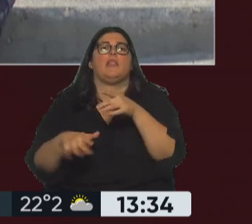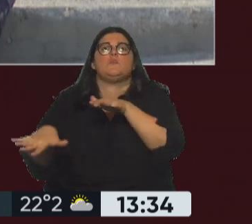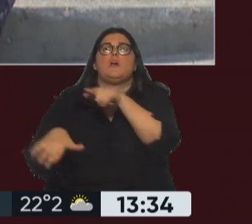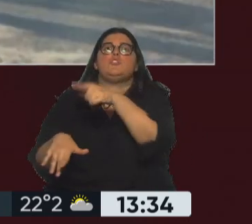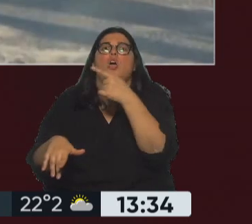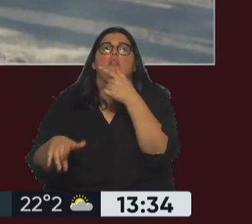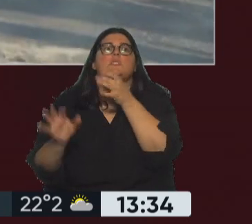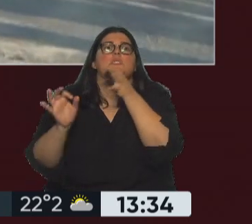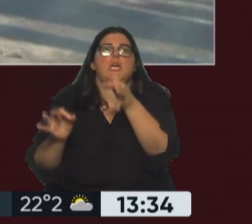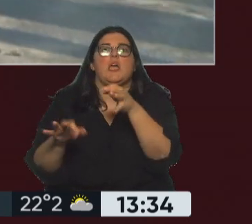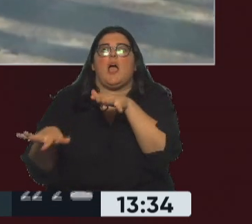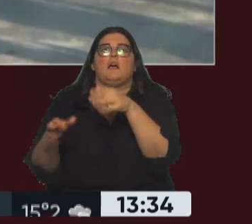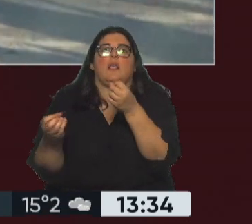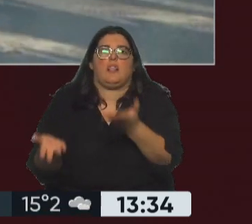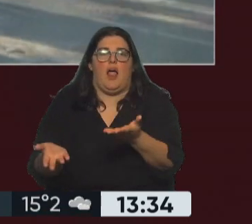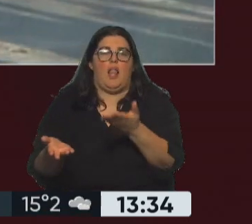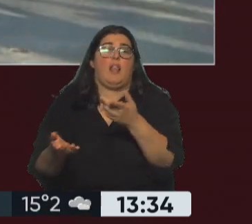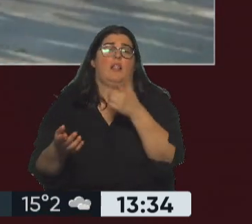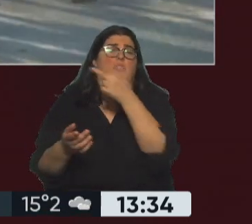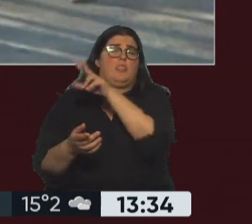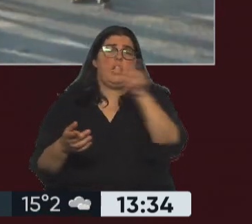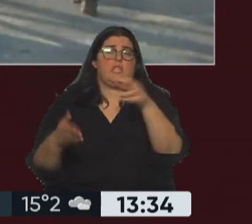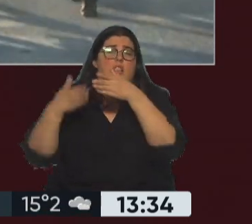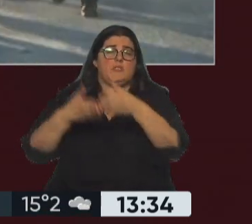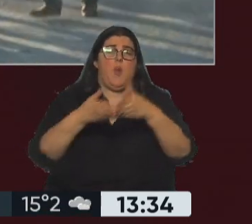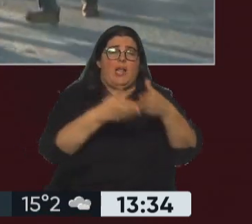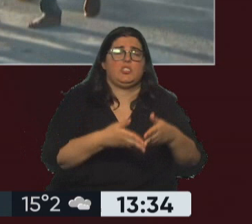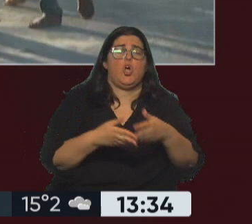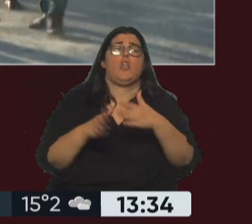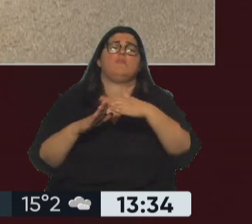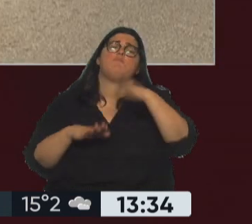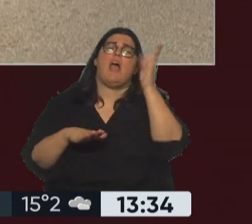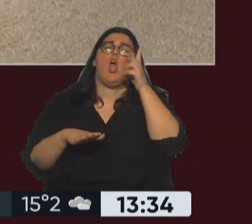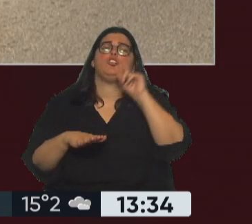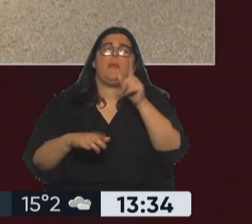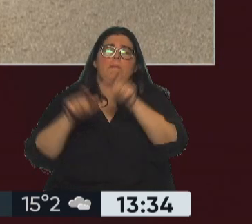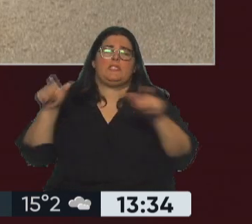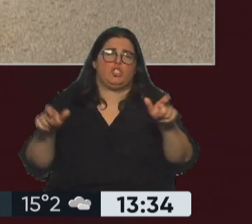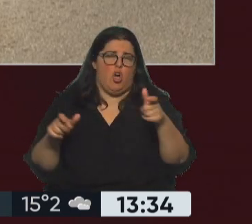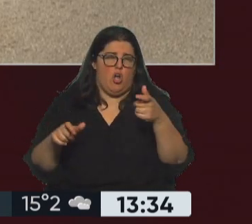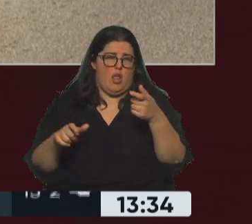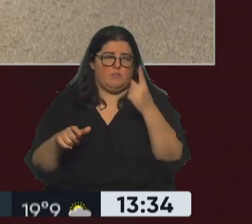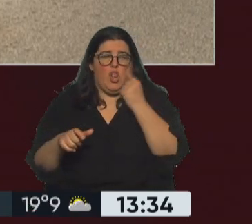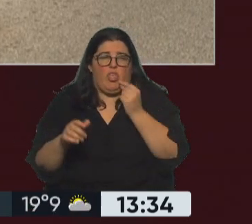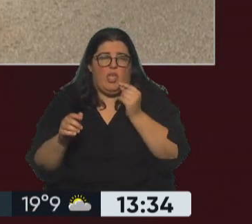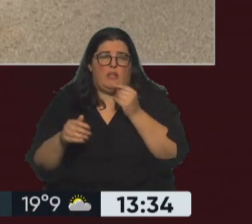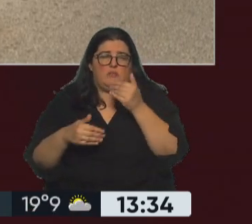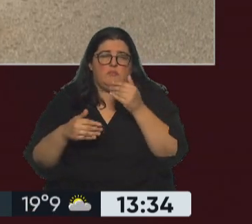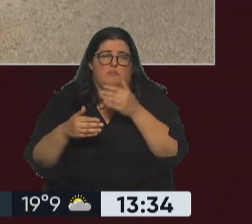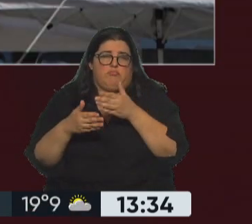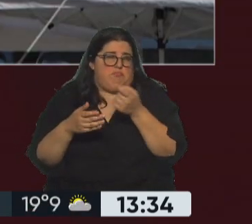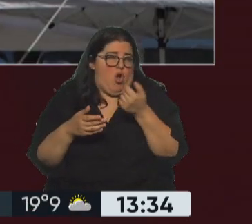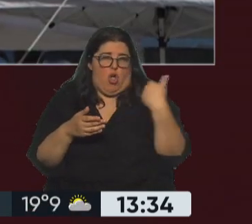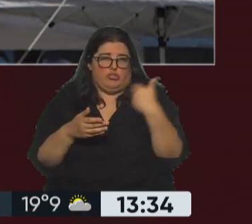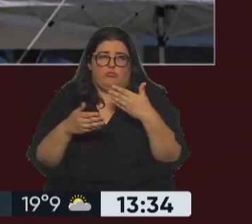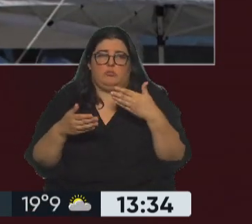en las cuales llegan, ¿no? Hablábamos 300 embarcaciones, más de 8.000 personas en muy pocos días, y la situación de fragilidad,